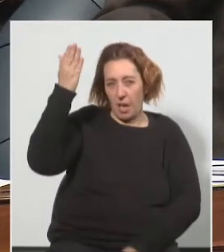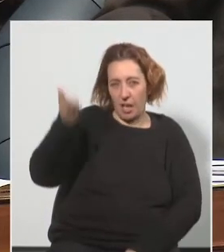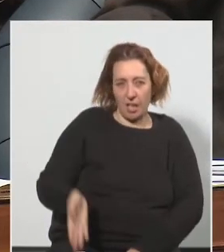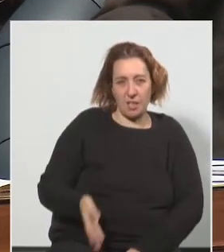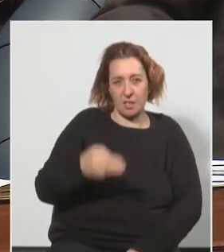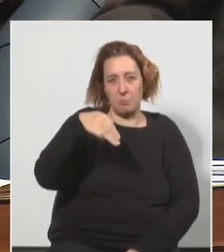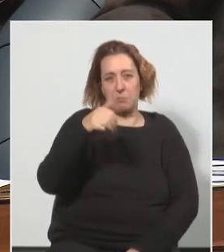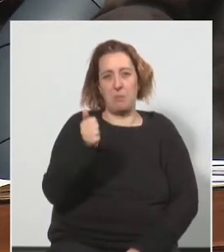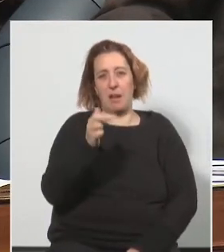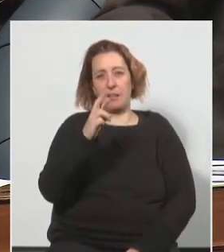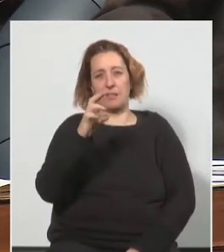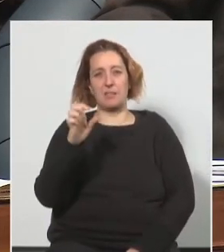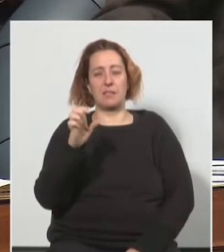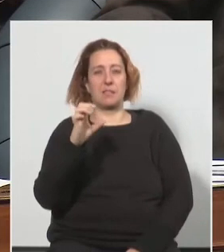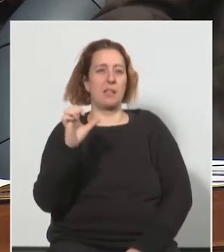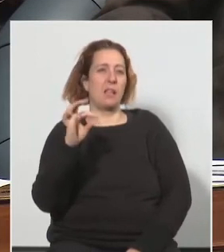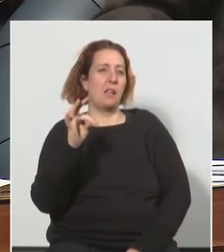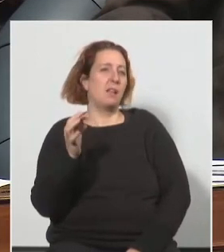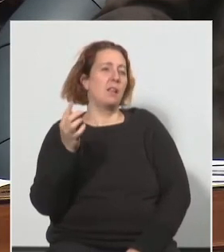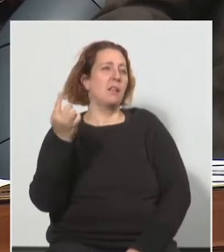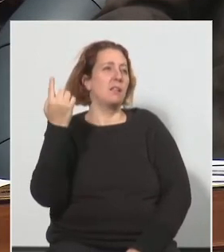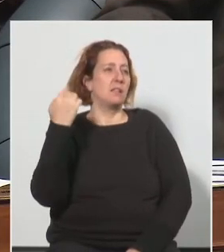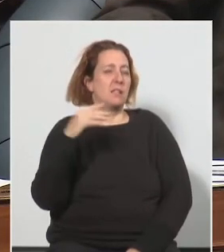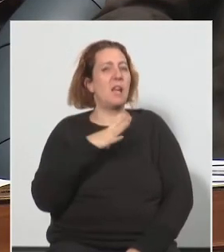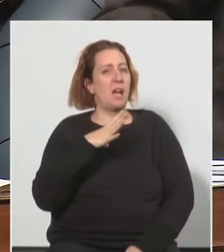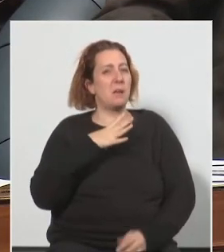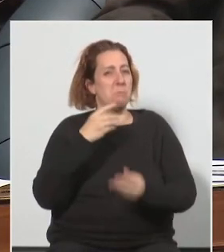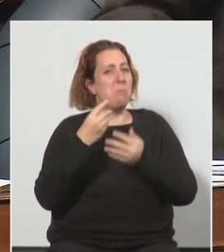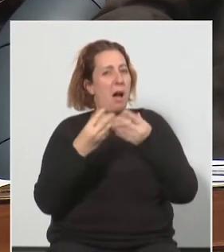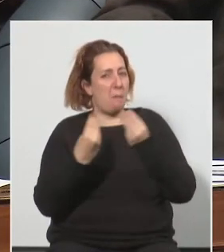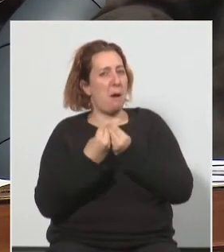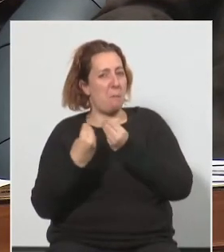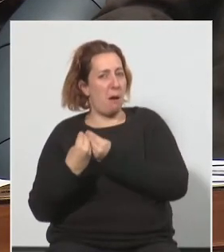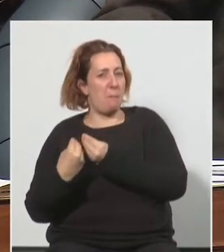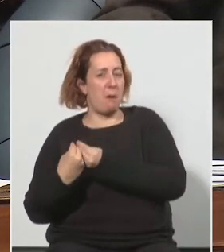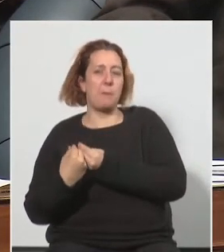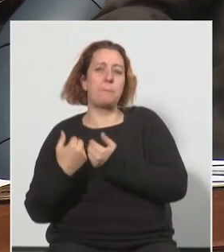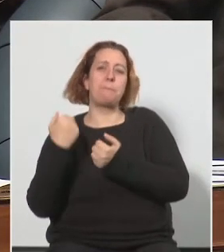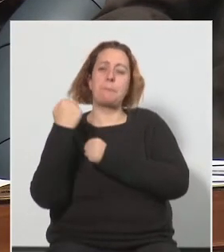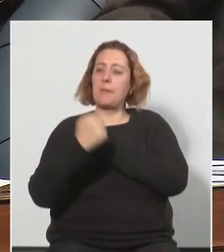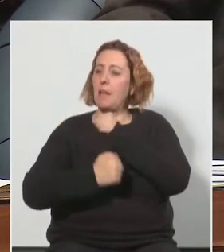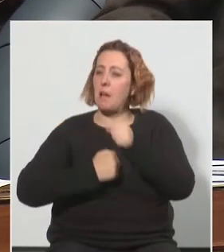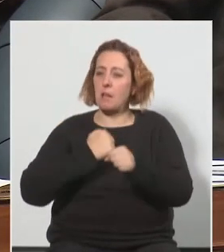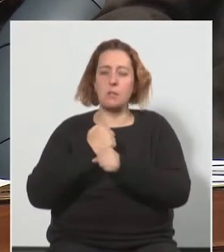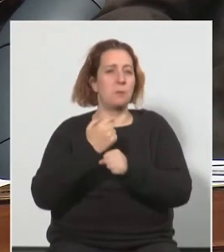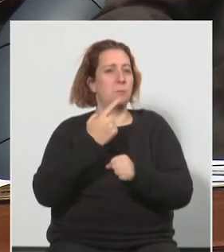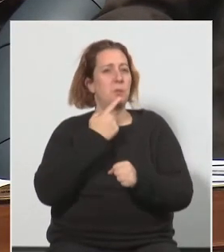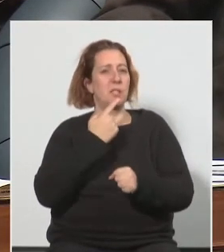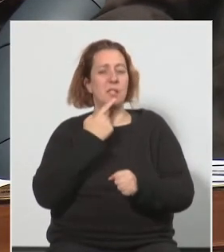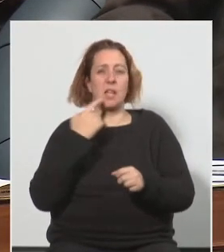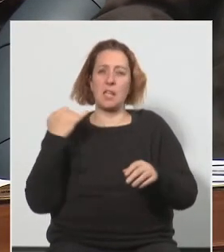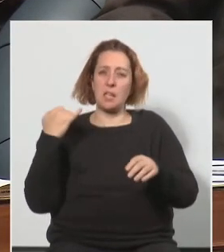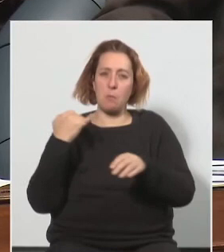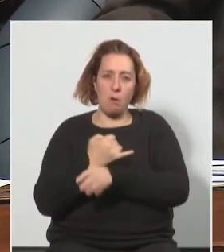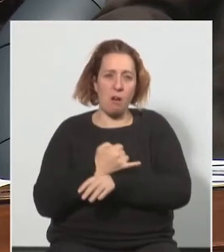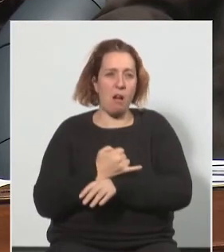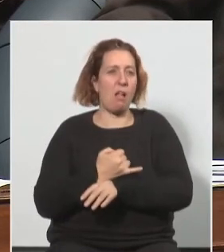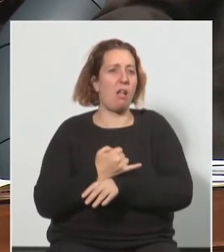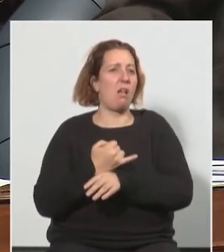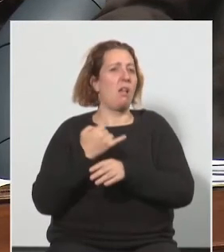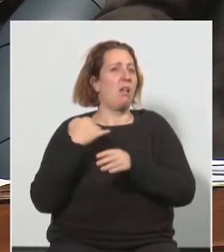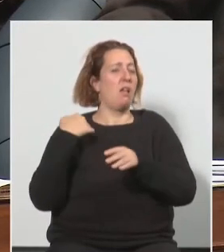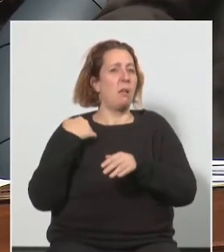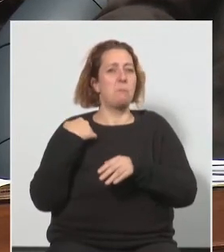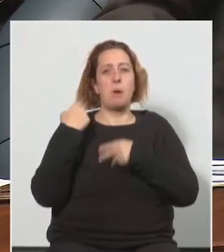que hay seguramente muchos más, luego de años de políticas equivocadas que han permitido